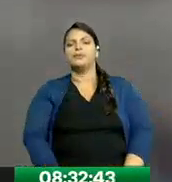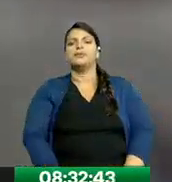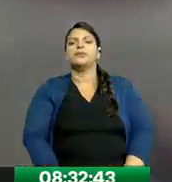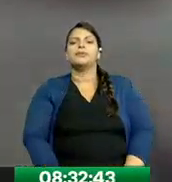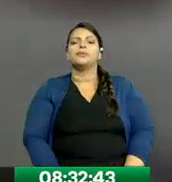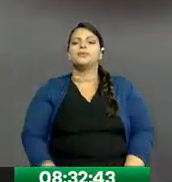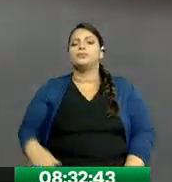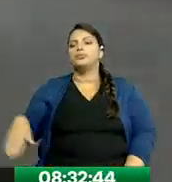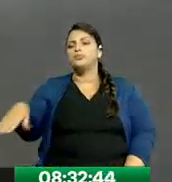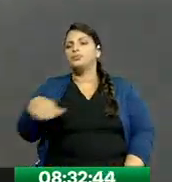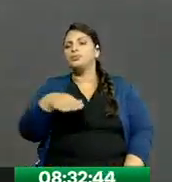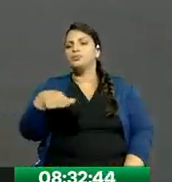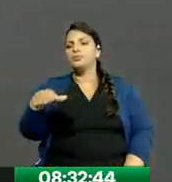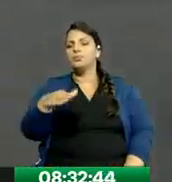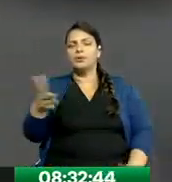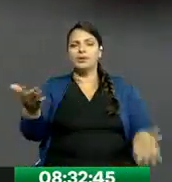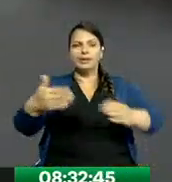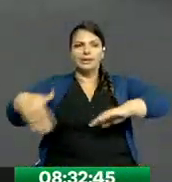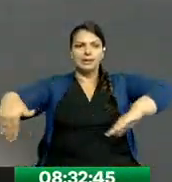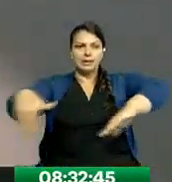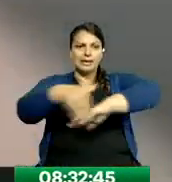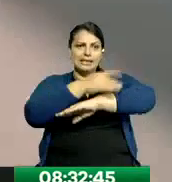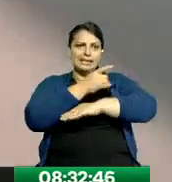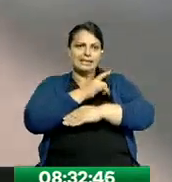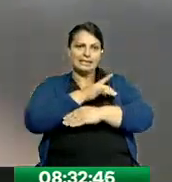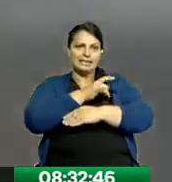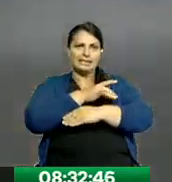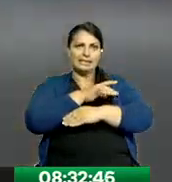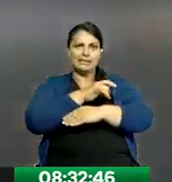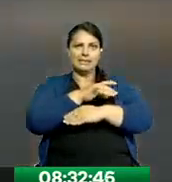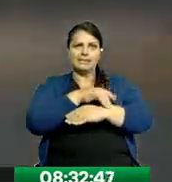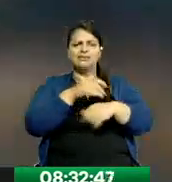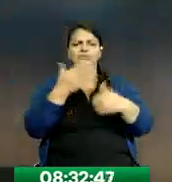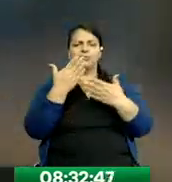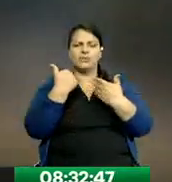Vacas Galindo, centro sur de Guayaquil.